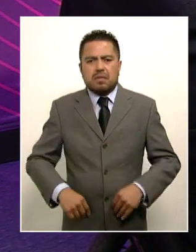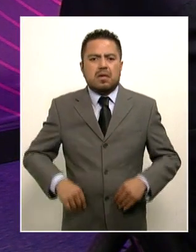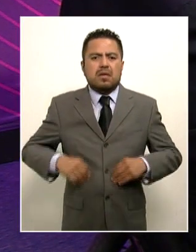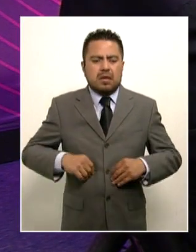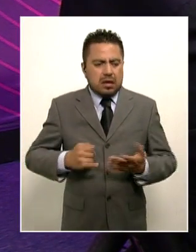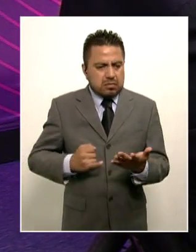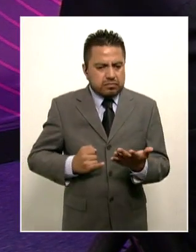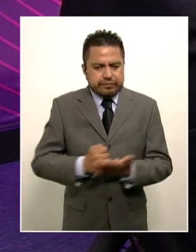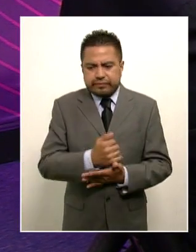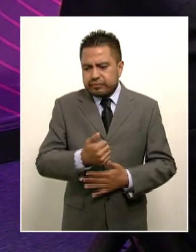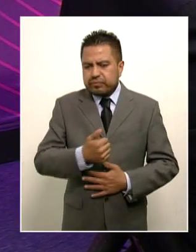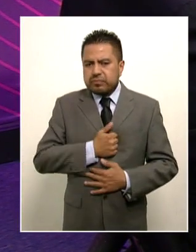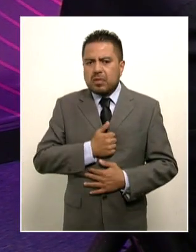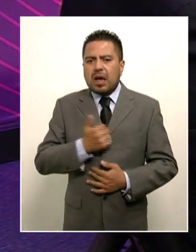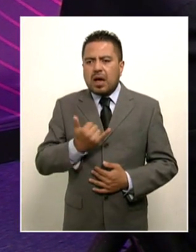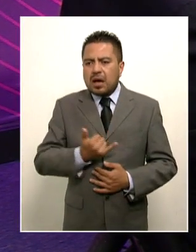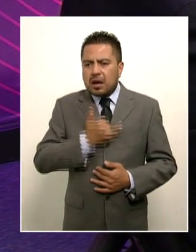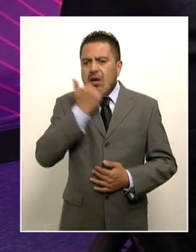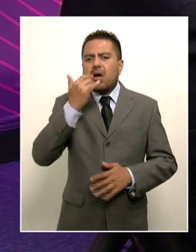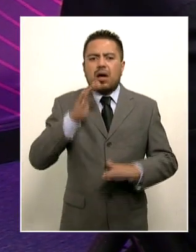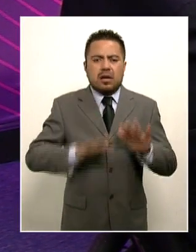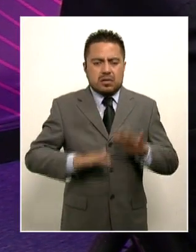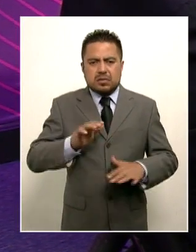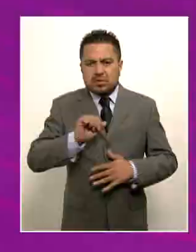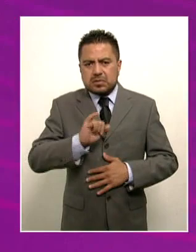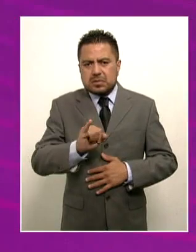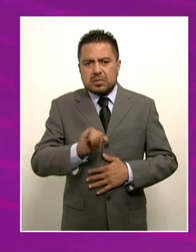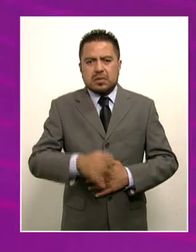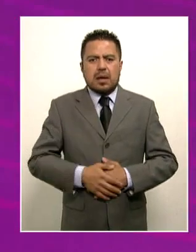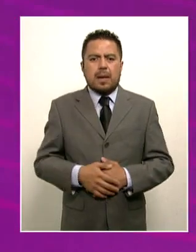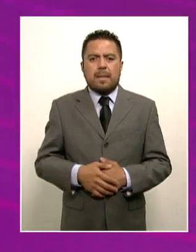tomar decisiones, a cometer errores, ¿no?